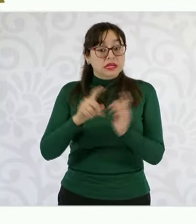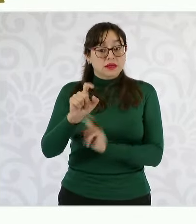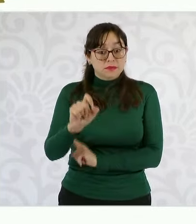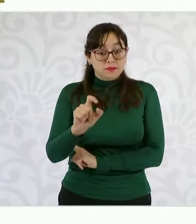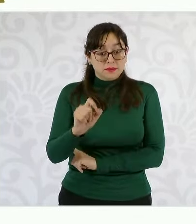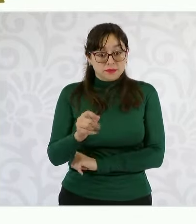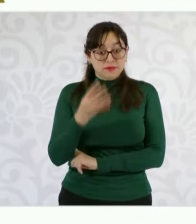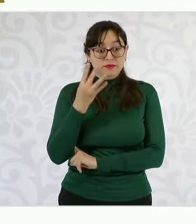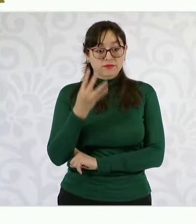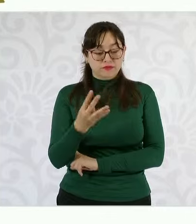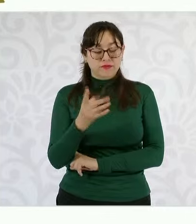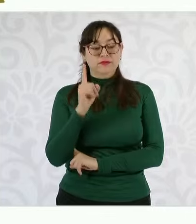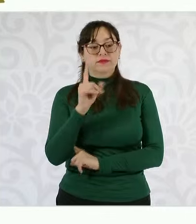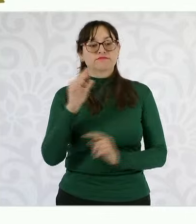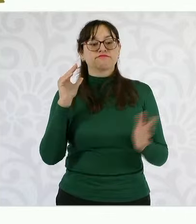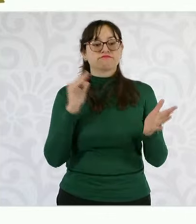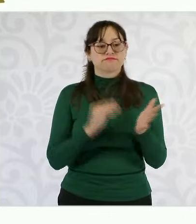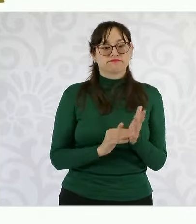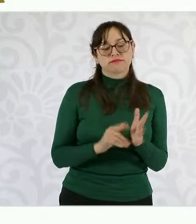es de